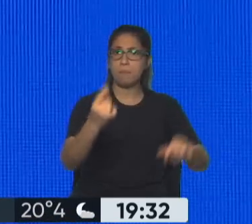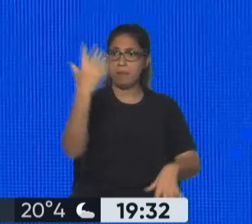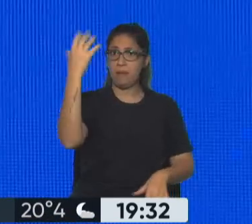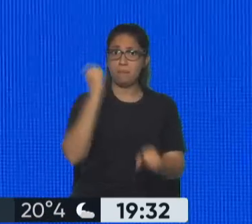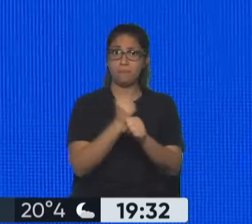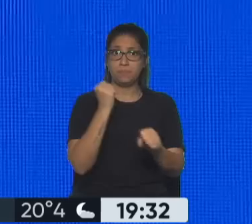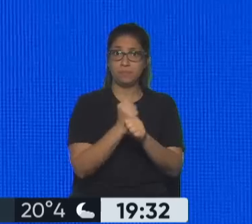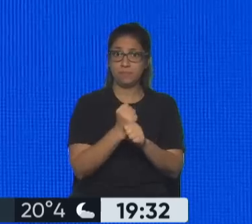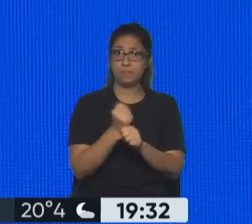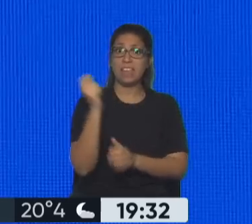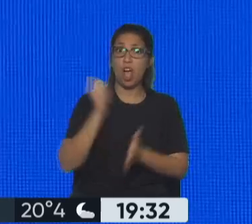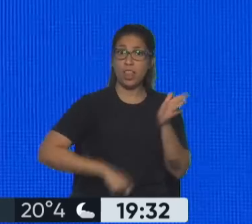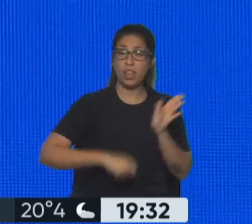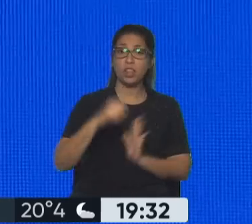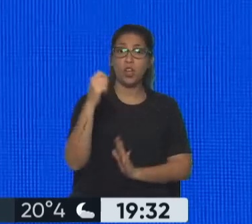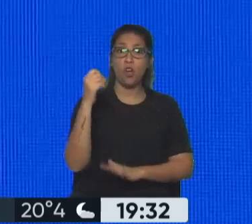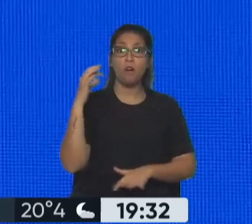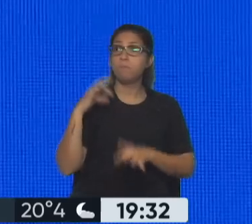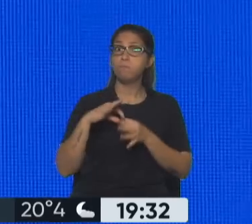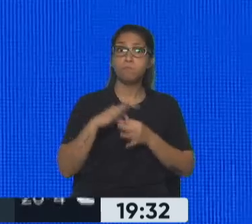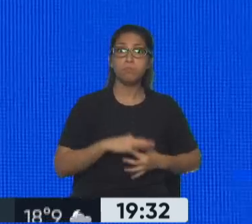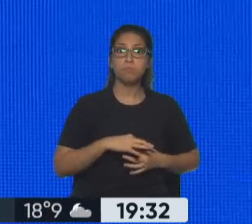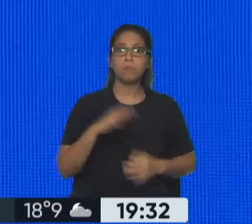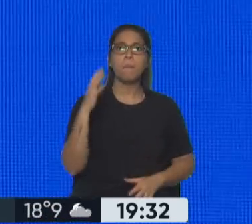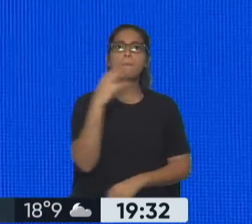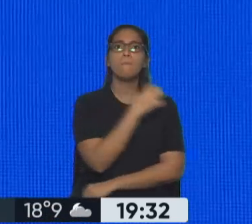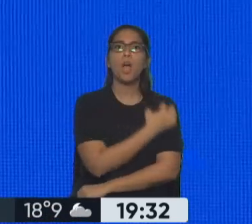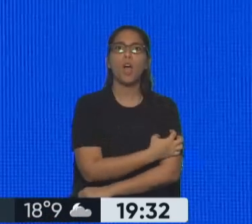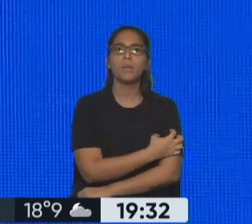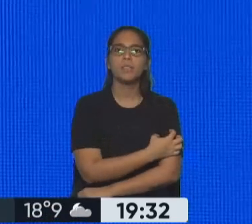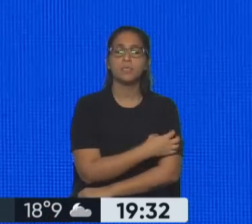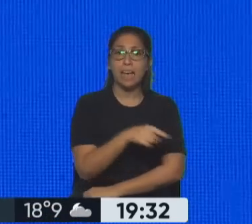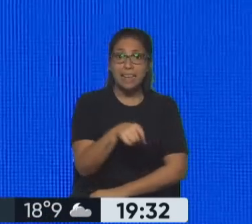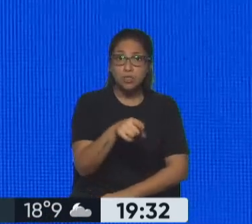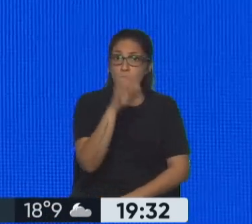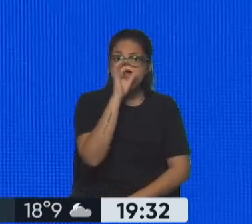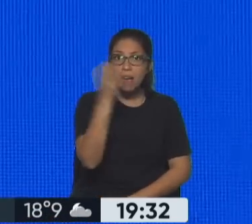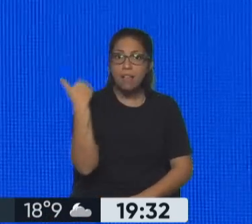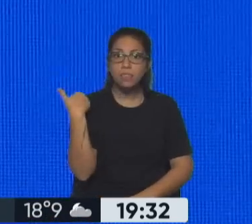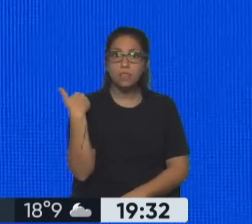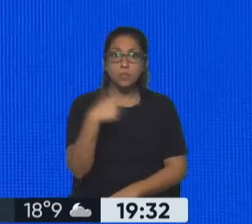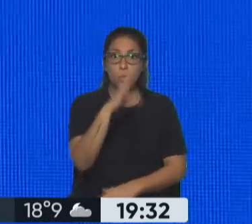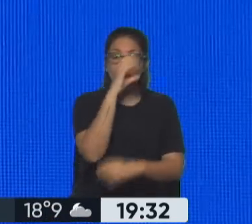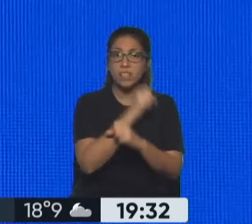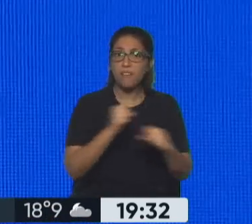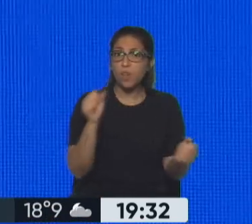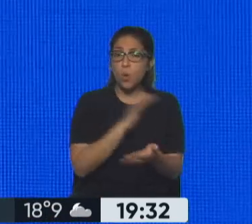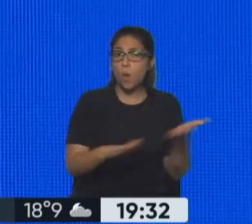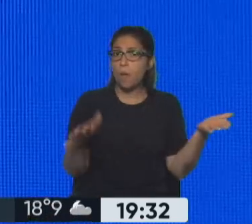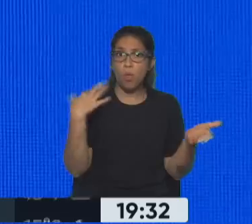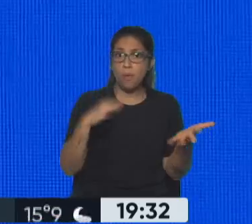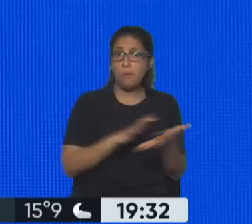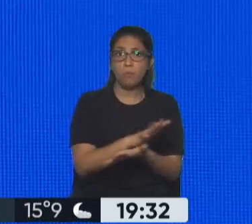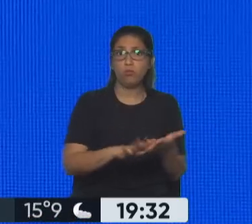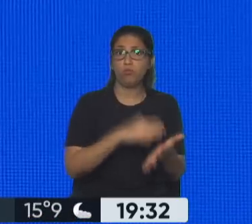en relación de dependencia pobres. Esto nunca nos había pasado. Esto es uno de los nuevos desafíos que